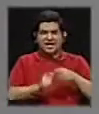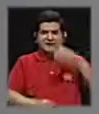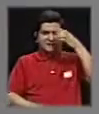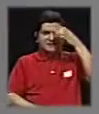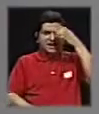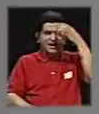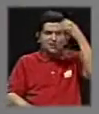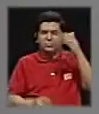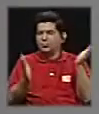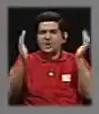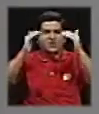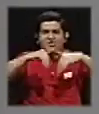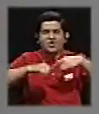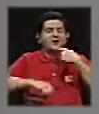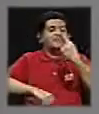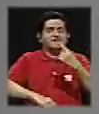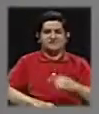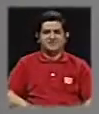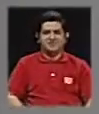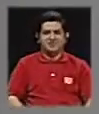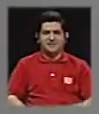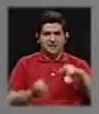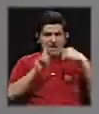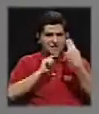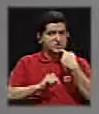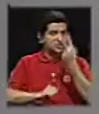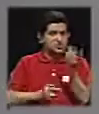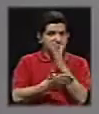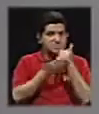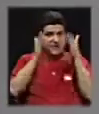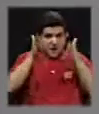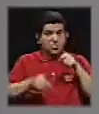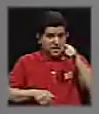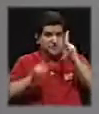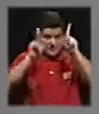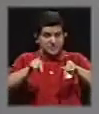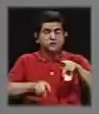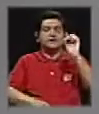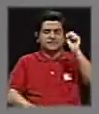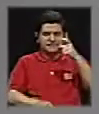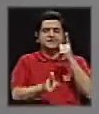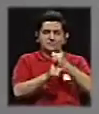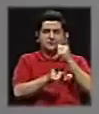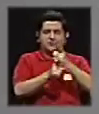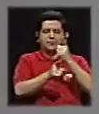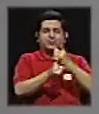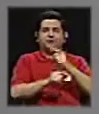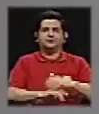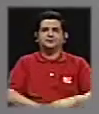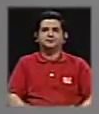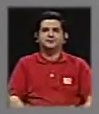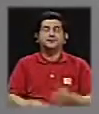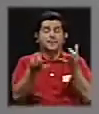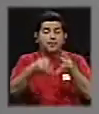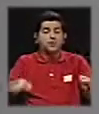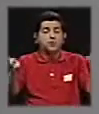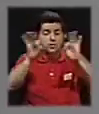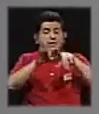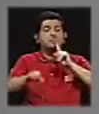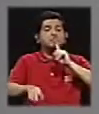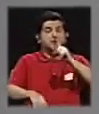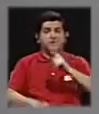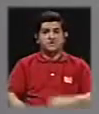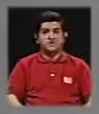no existe. Creo que la visión que transmiten algunos de estas algunas de las personajes. Sí. Es importante señalar que